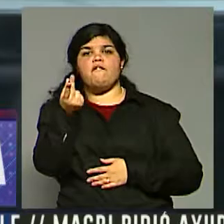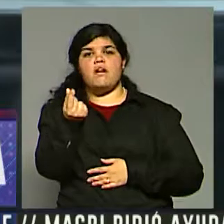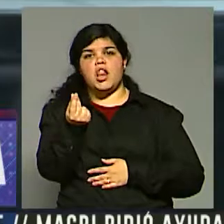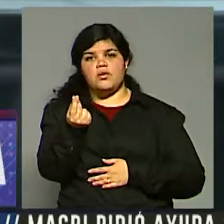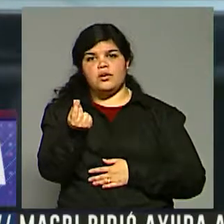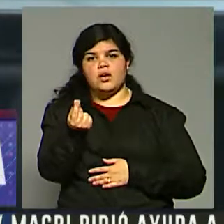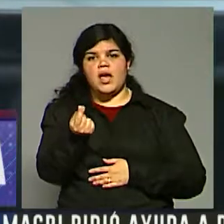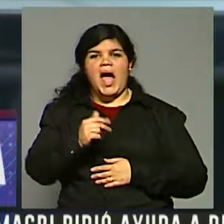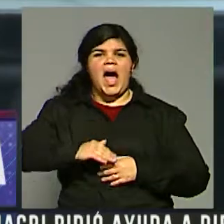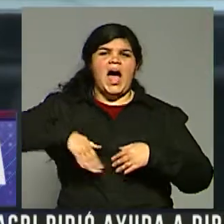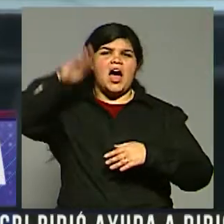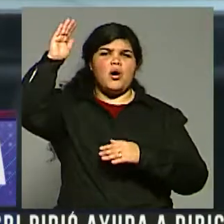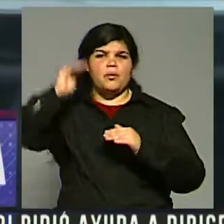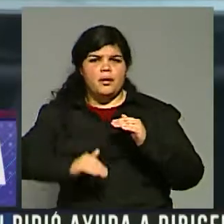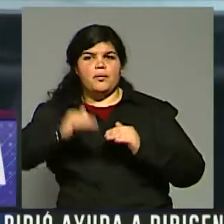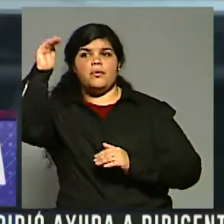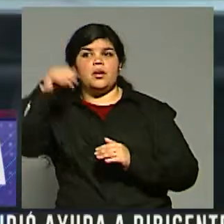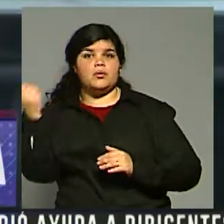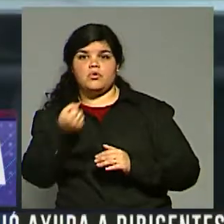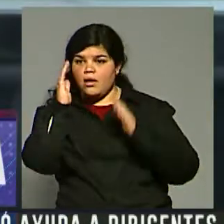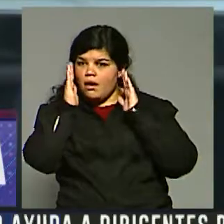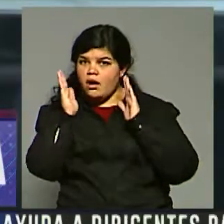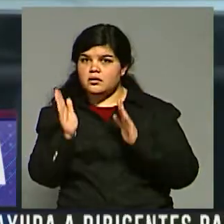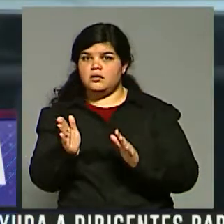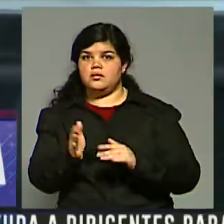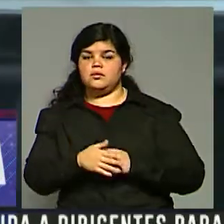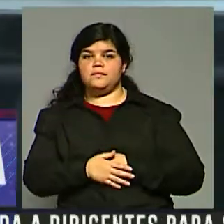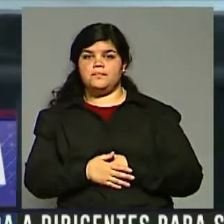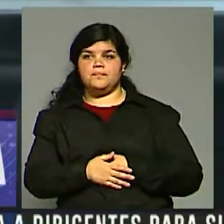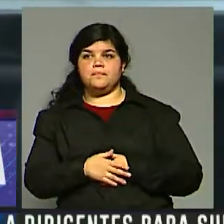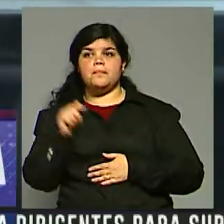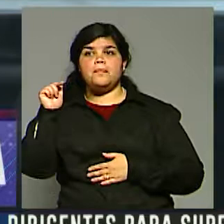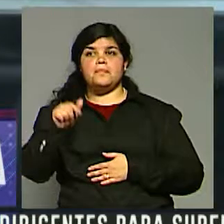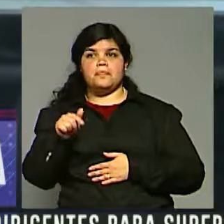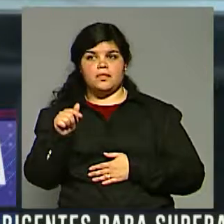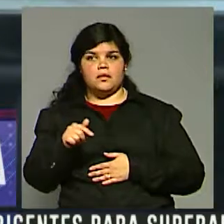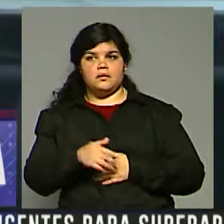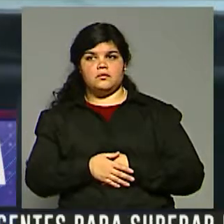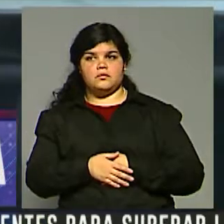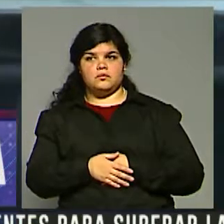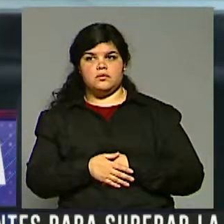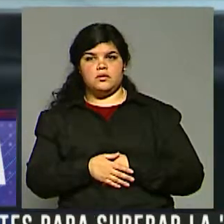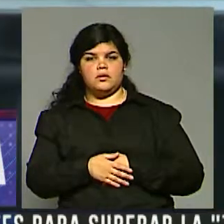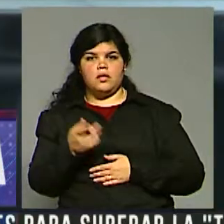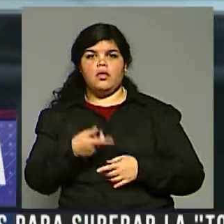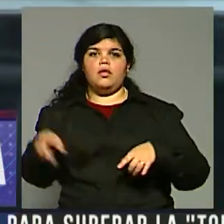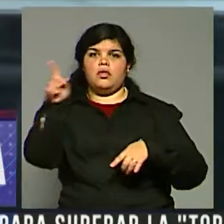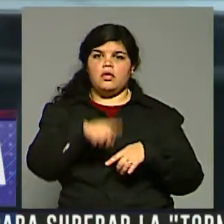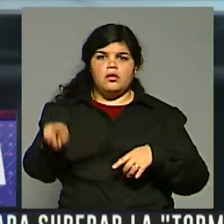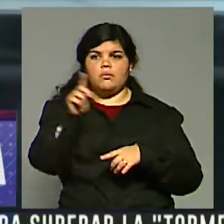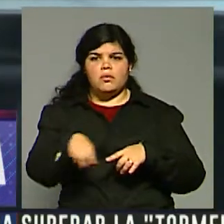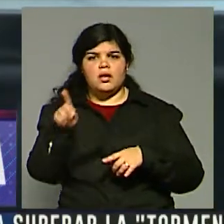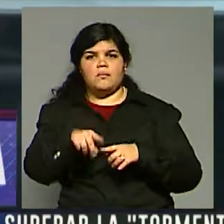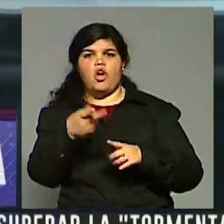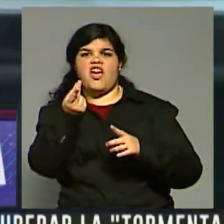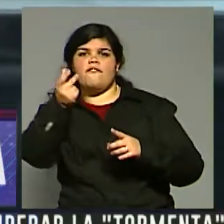sean altos o bajos, ver la evolución de los mismos. Si logramos frenar este círculo vicioso que hay de cada vez